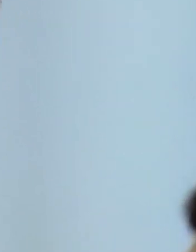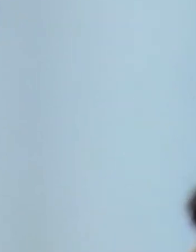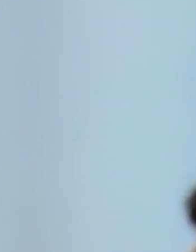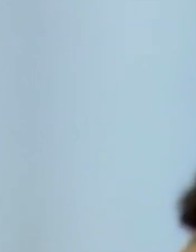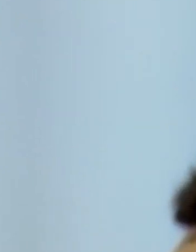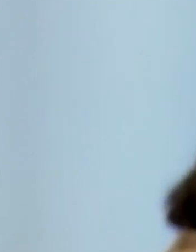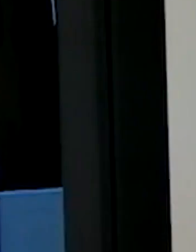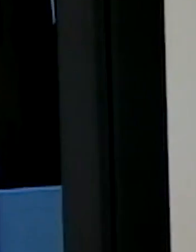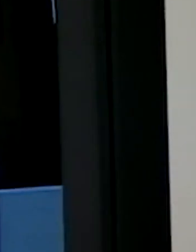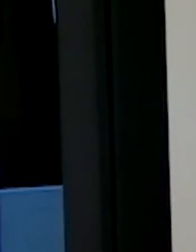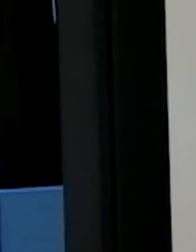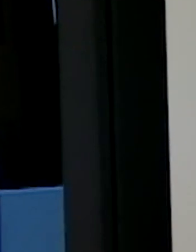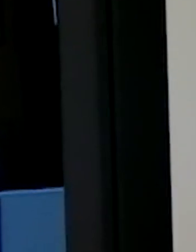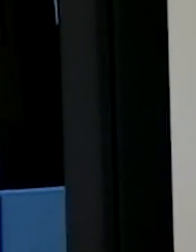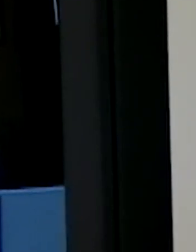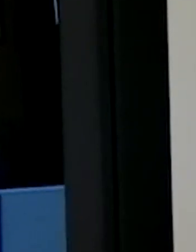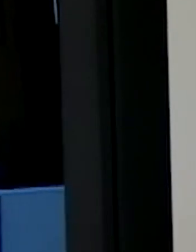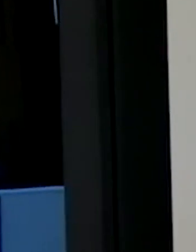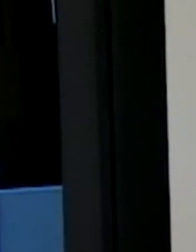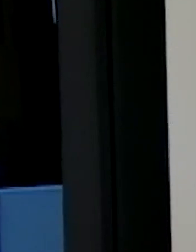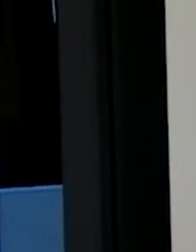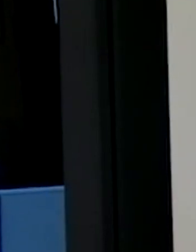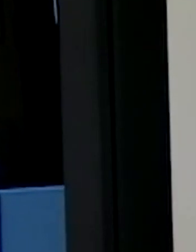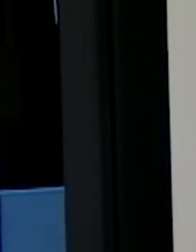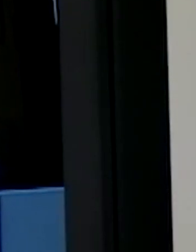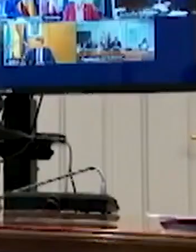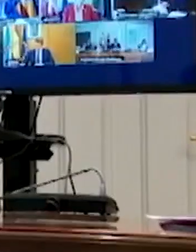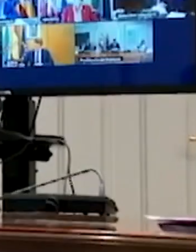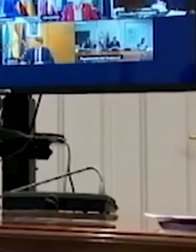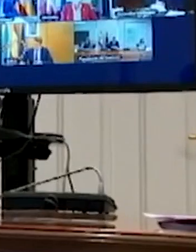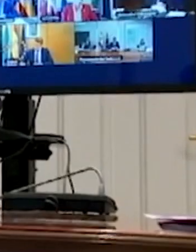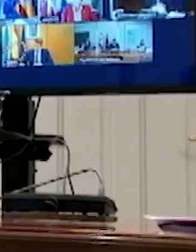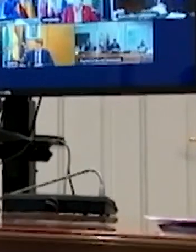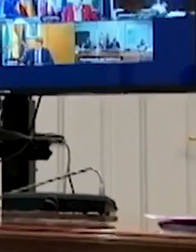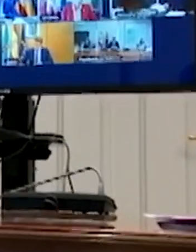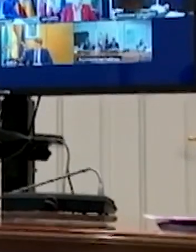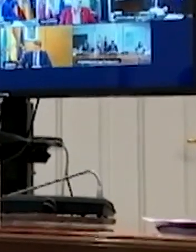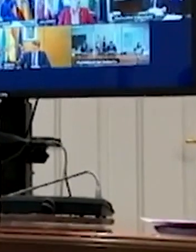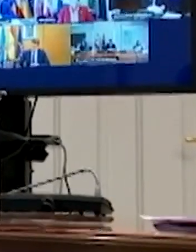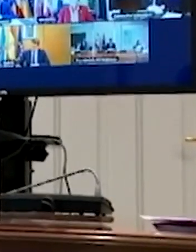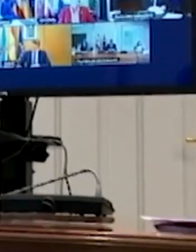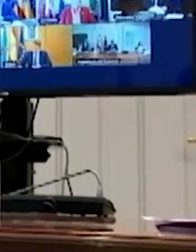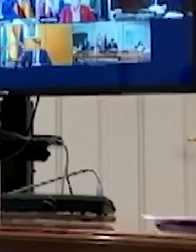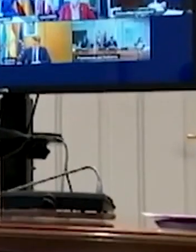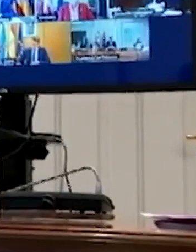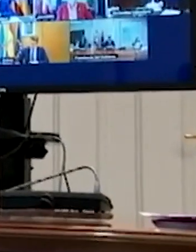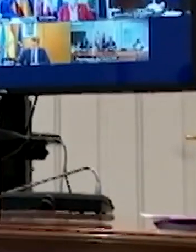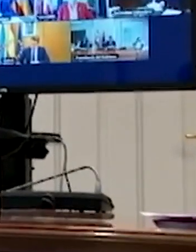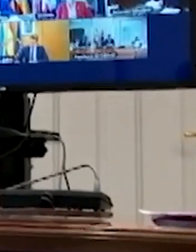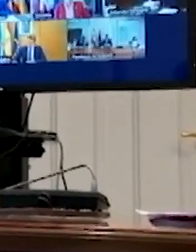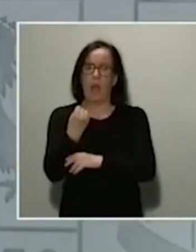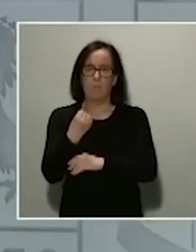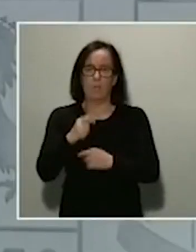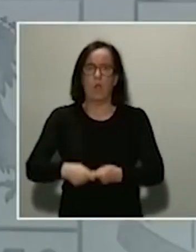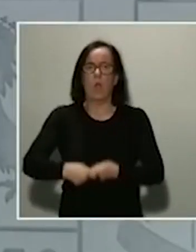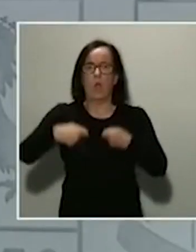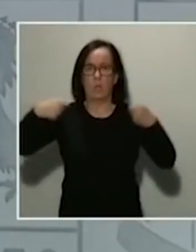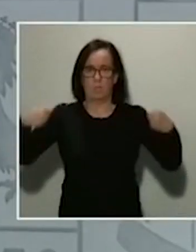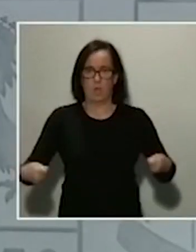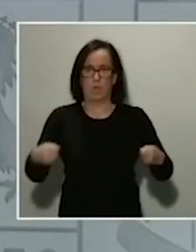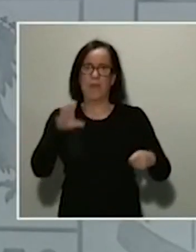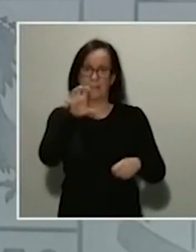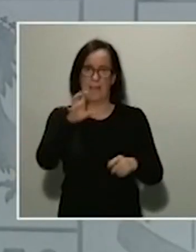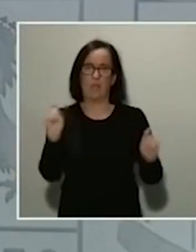sanitario. Con respecto a las medidas de confinamiento, desde el gobierno defienden que con las actuales basta siempre y cuando se cumplan a rajatabla.